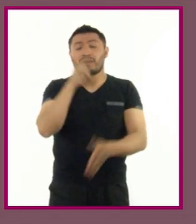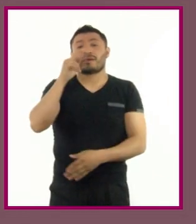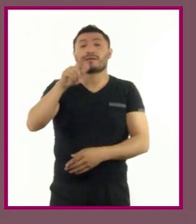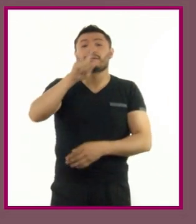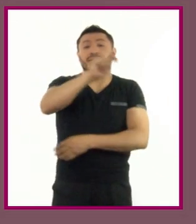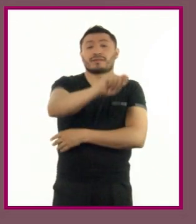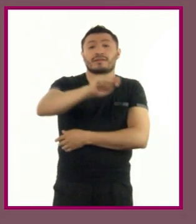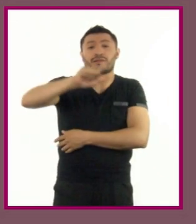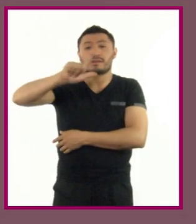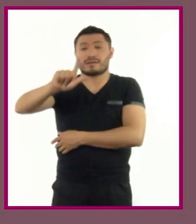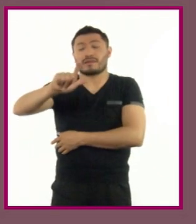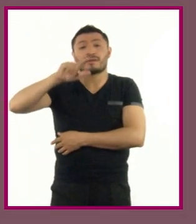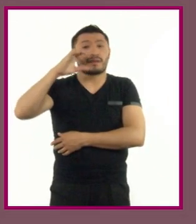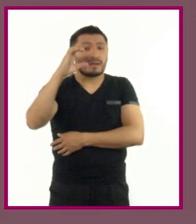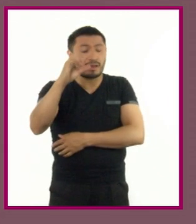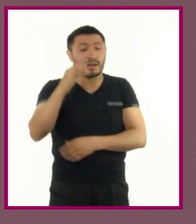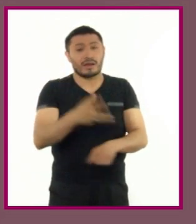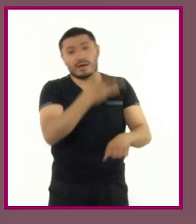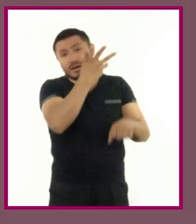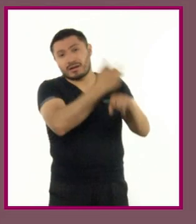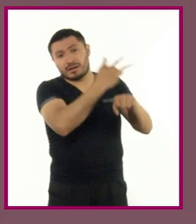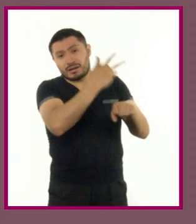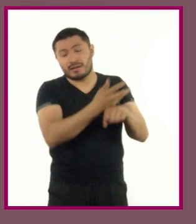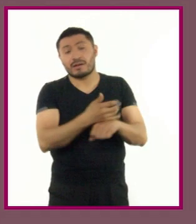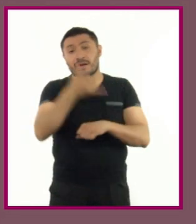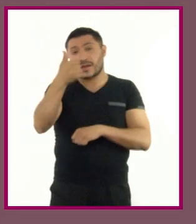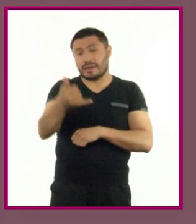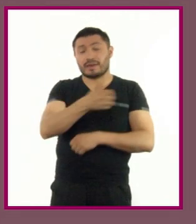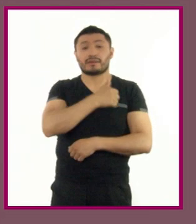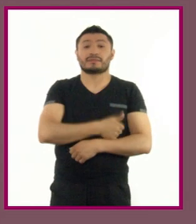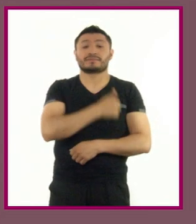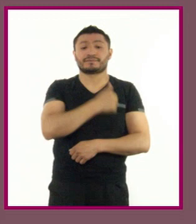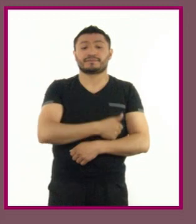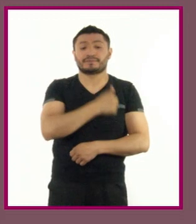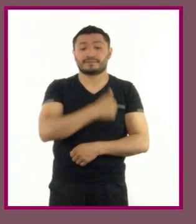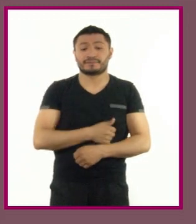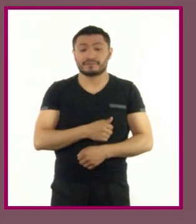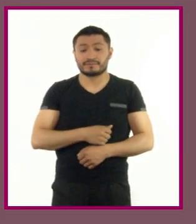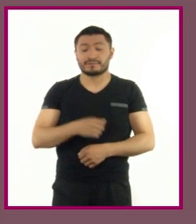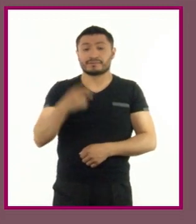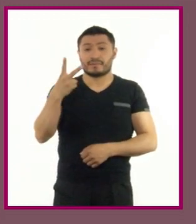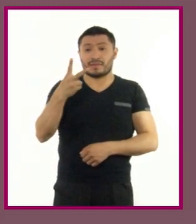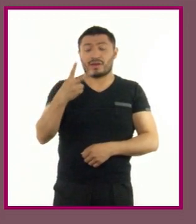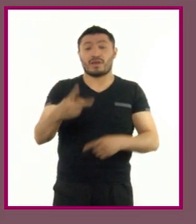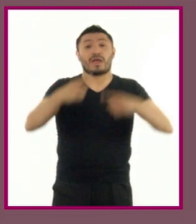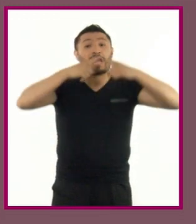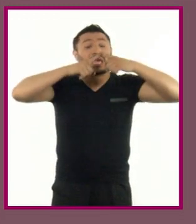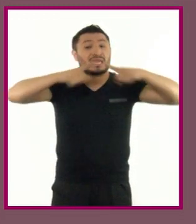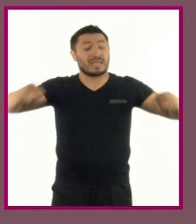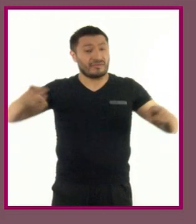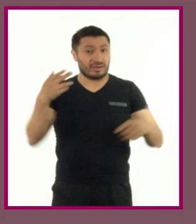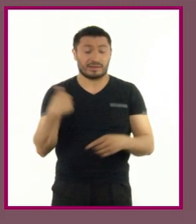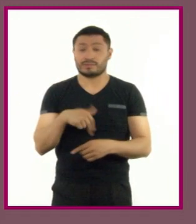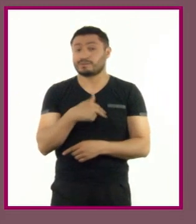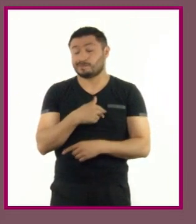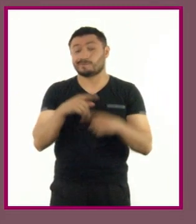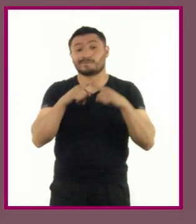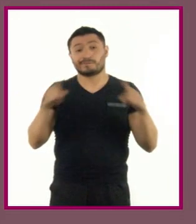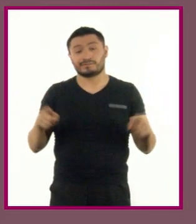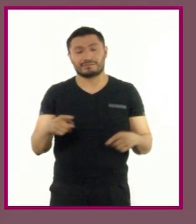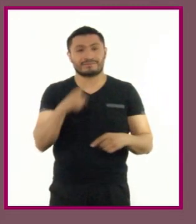libre comercio con Estados Unidos y con Canadá. Dos economías muy distintas de la nuestra. La